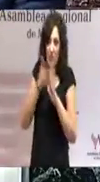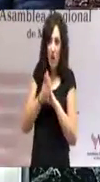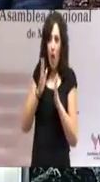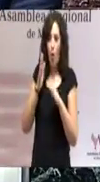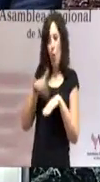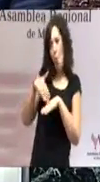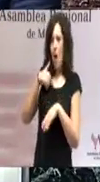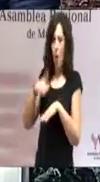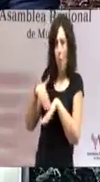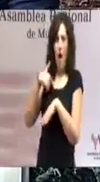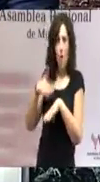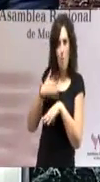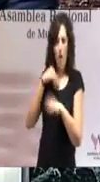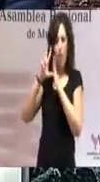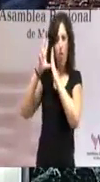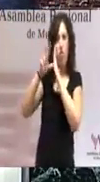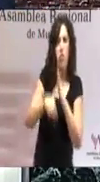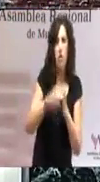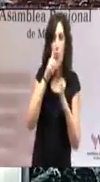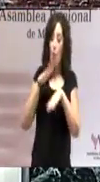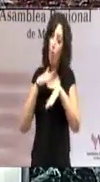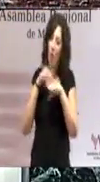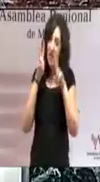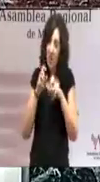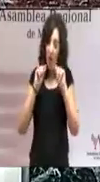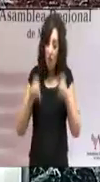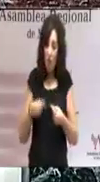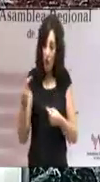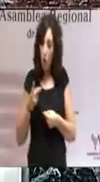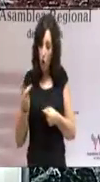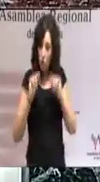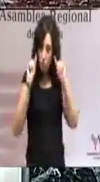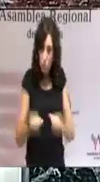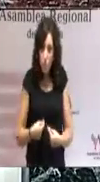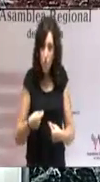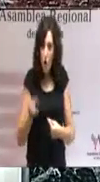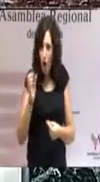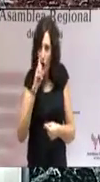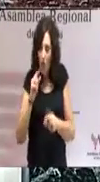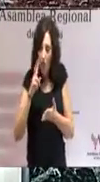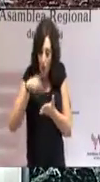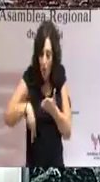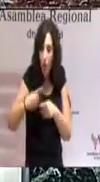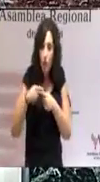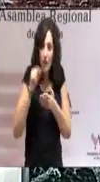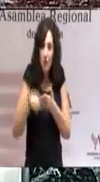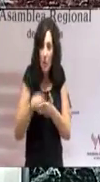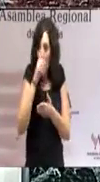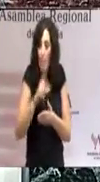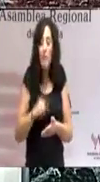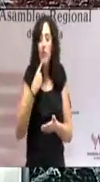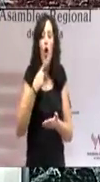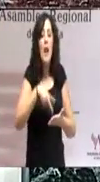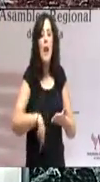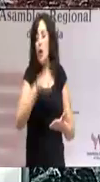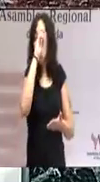retraso cuando, si hay alguna culpa del consenso, será de los dos que firmamos. O tampoco sabe lo que firma. Dijo que no sabía lo que leía, pero tampoco